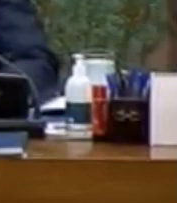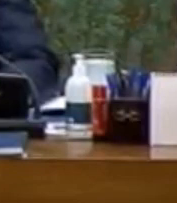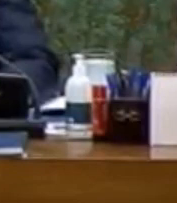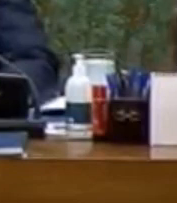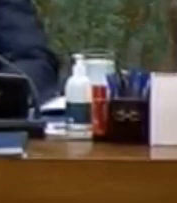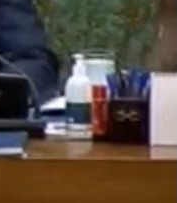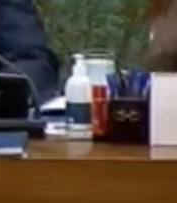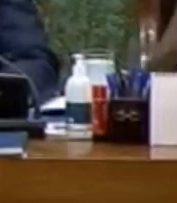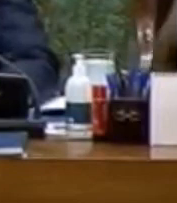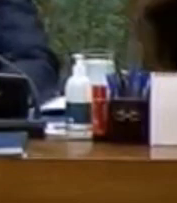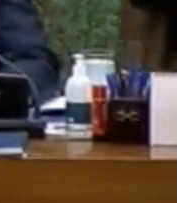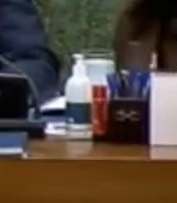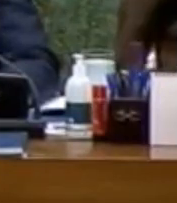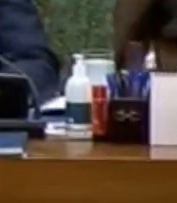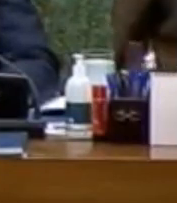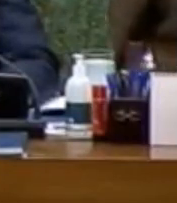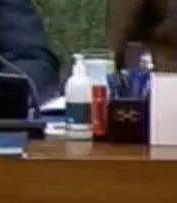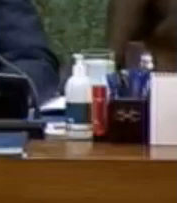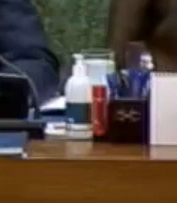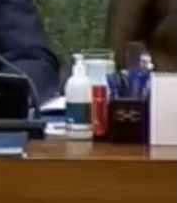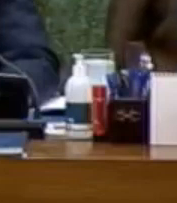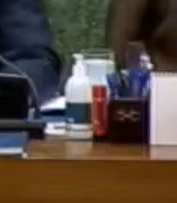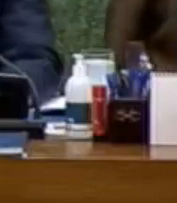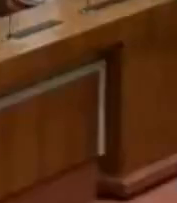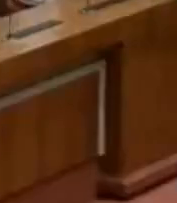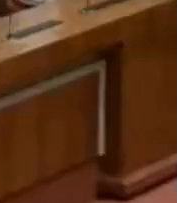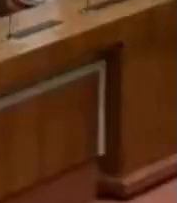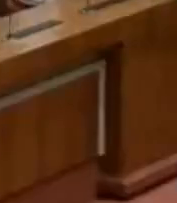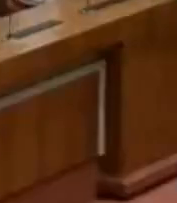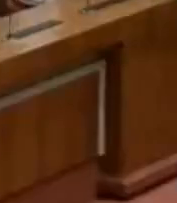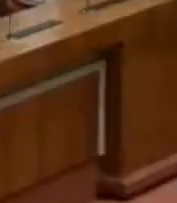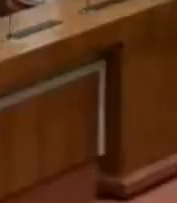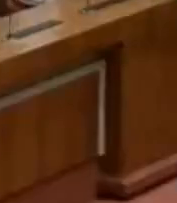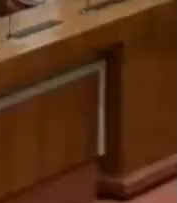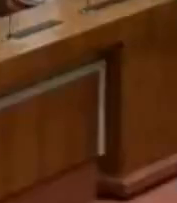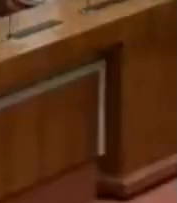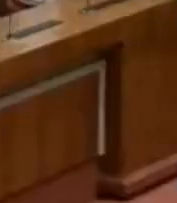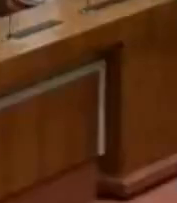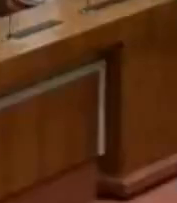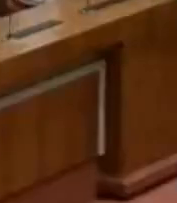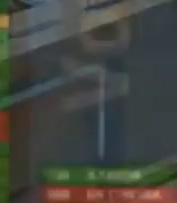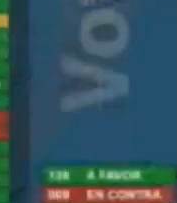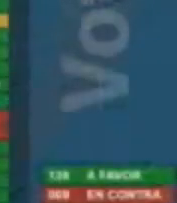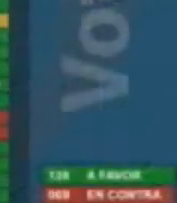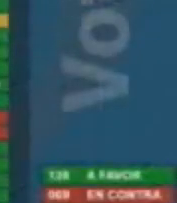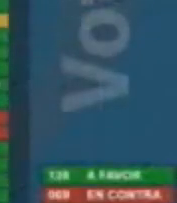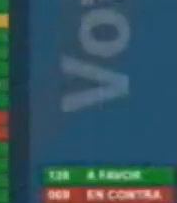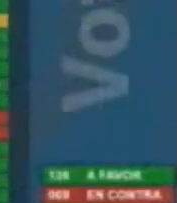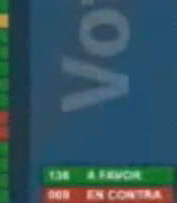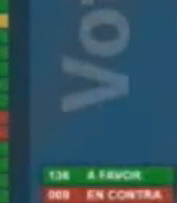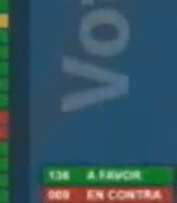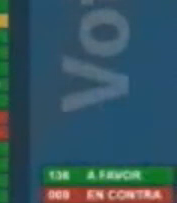a favor presidente muchas gracias resultado de la votación por la afirmativa 136 votos